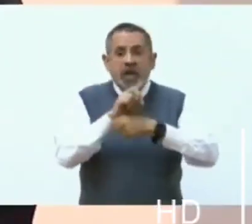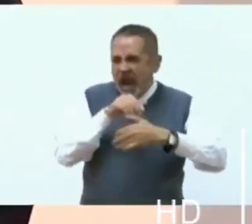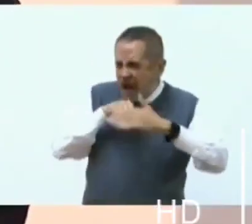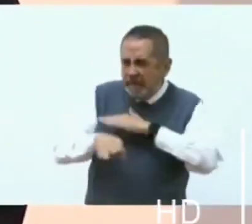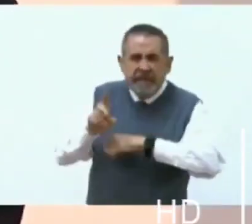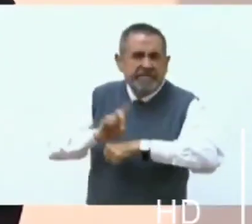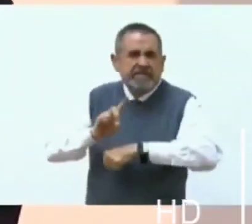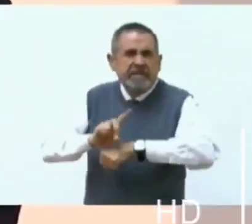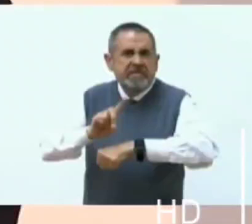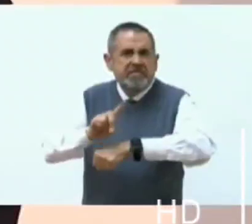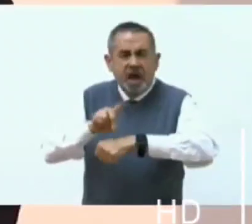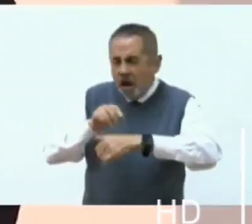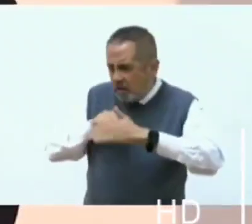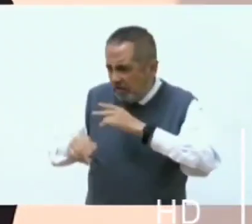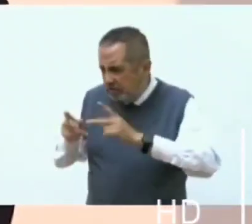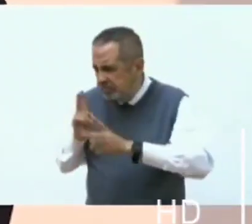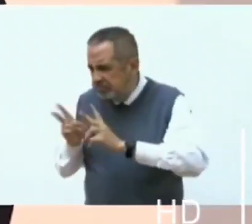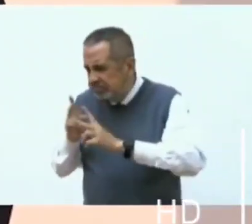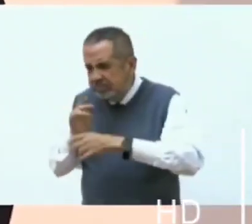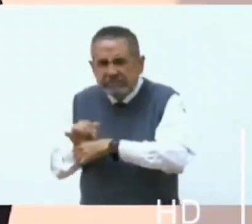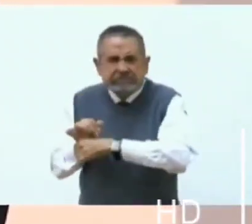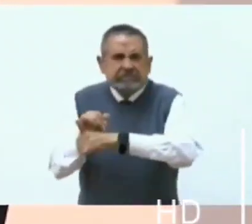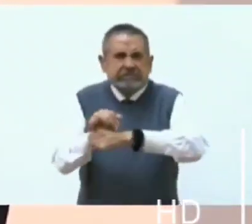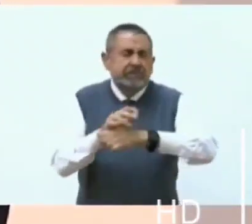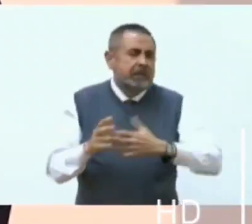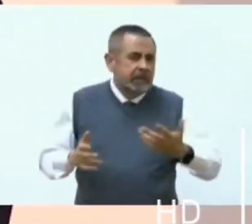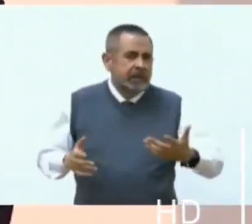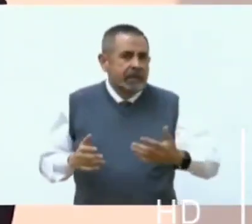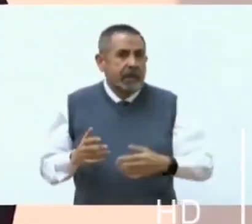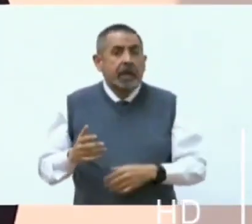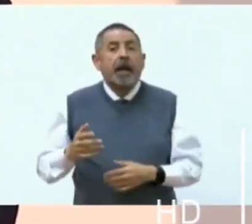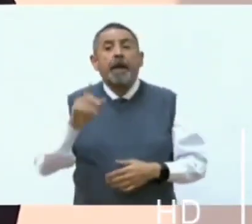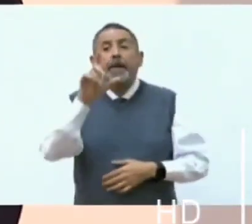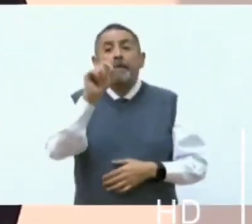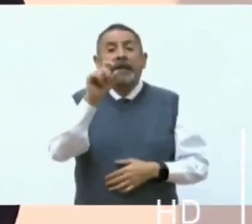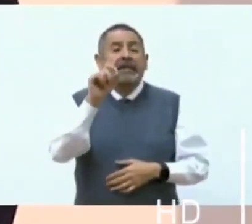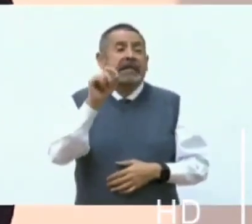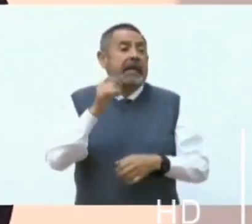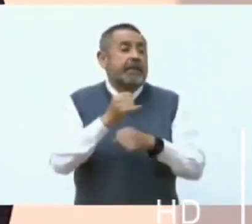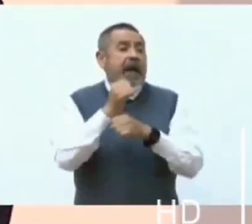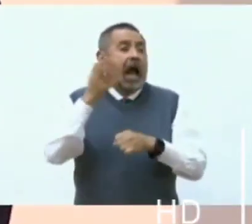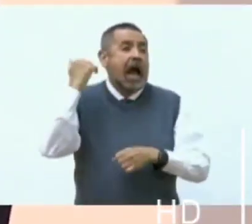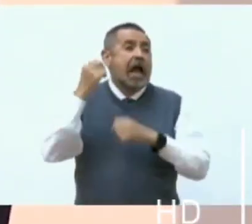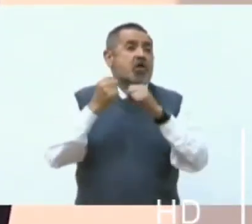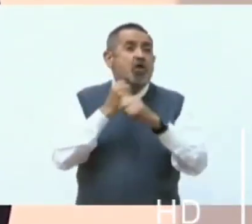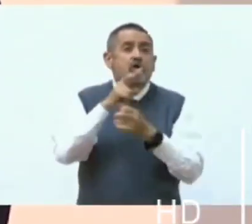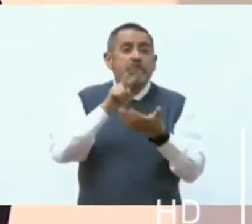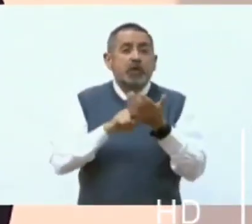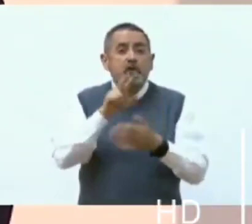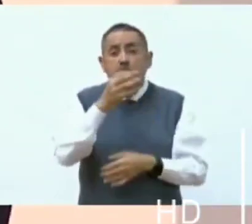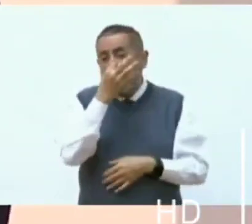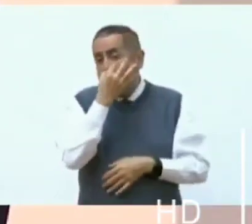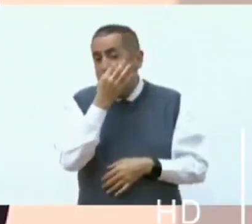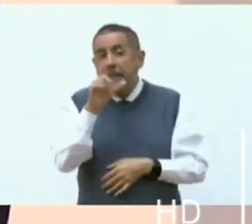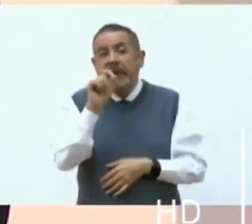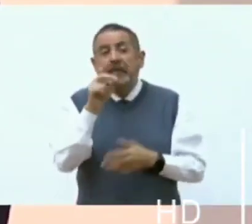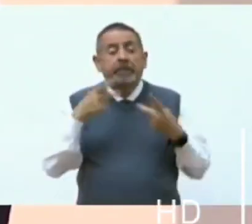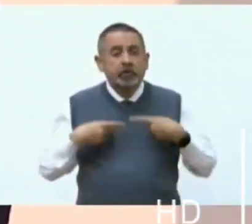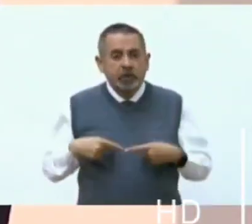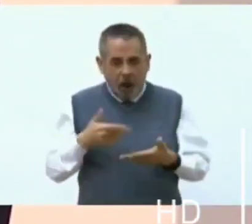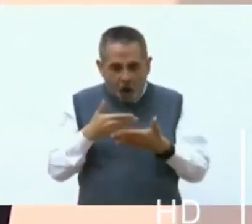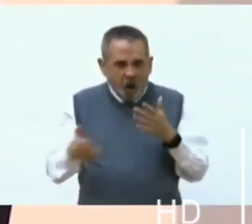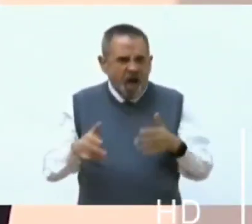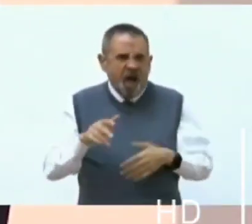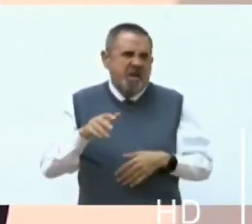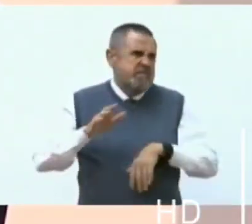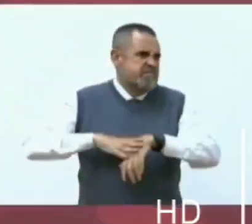cifra considerable si se compara con los 20 investigadores que se atendían en 2018. En total, esta dirección